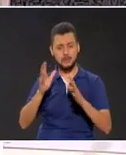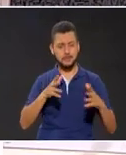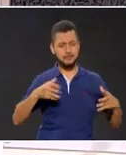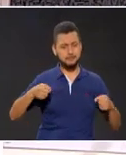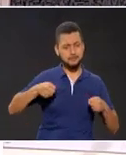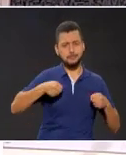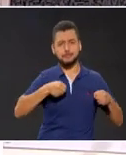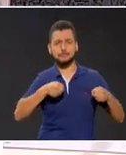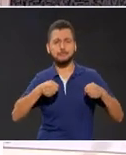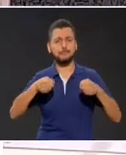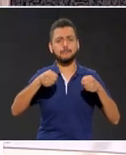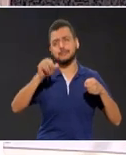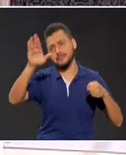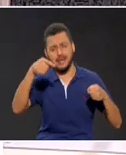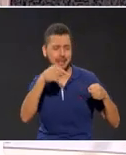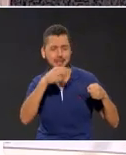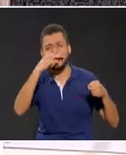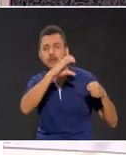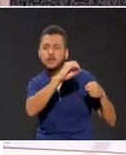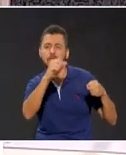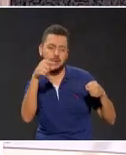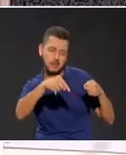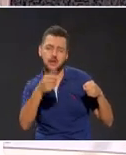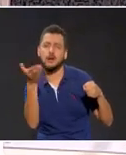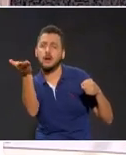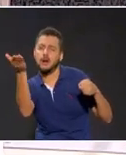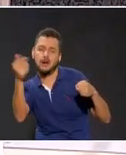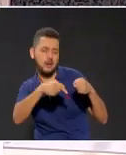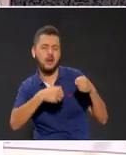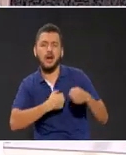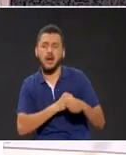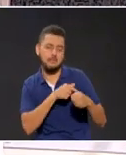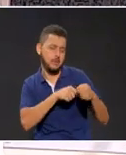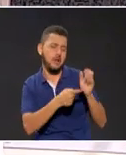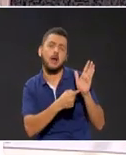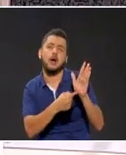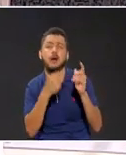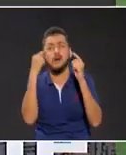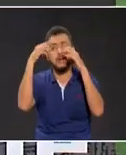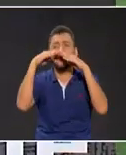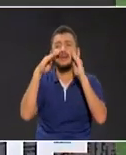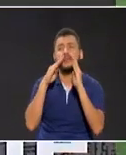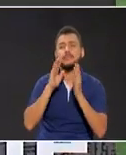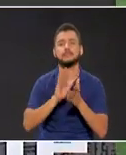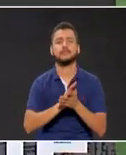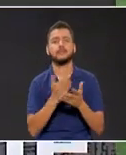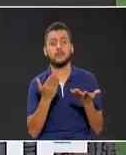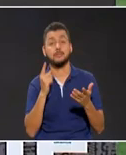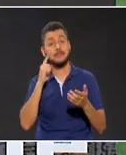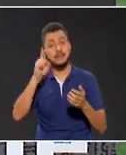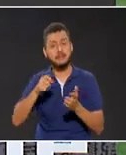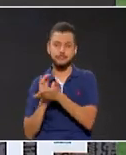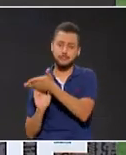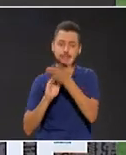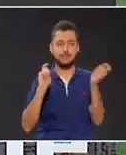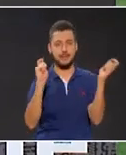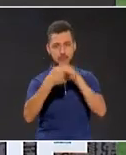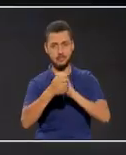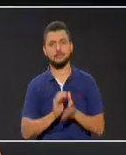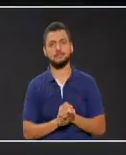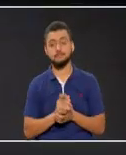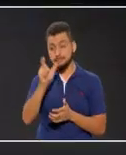municipio deben hacer una intervención similar a la que han hecho en los últimos años con la población venezolana. El turno ahora para Beatriz Rabe.